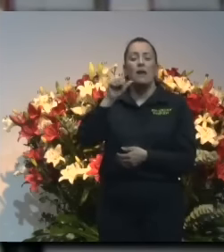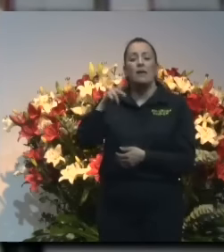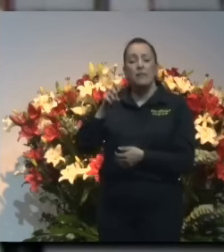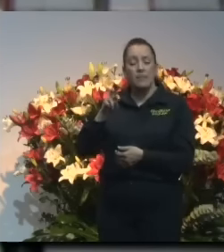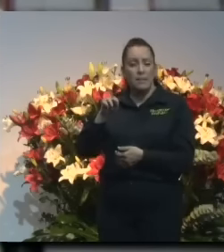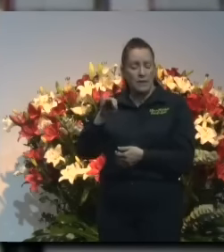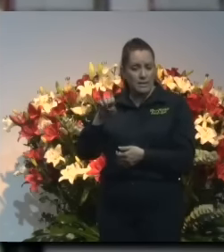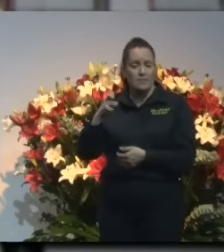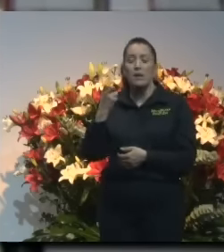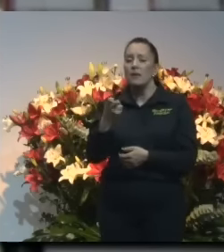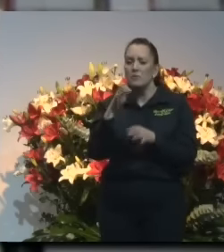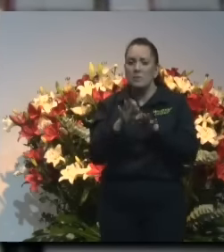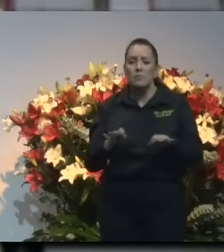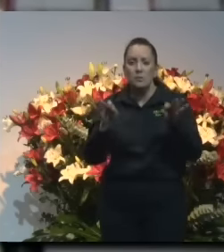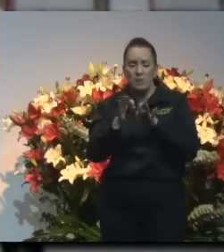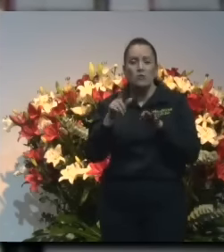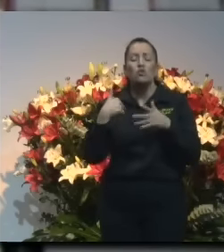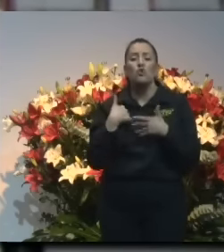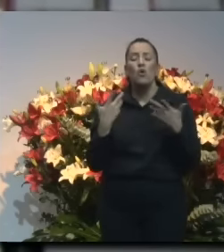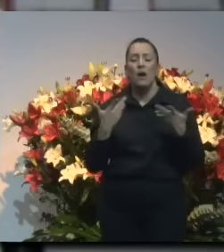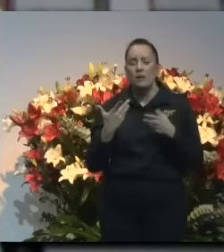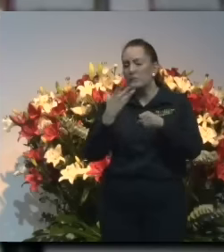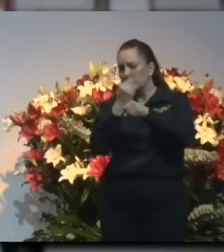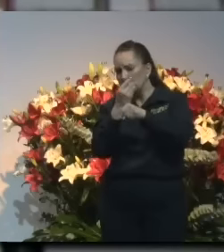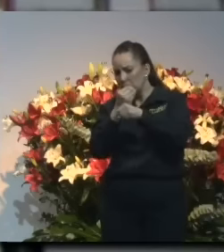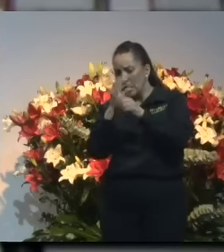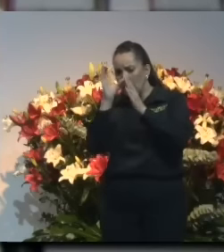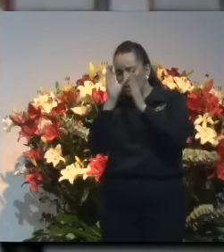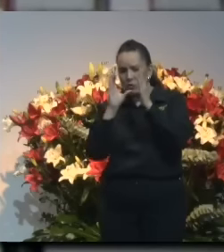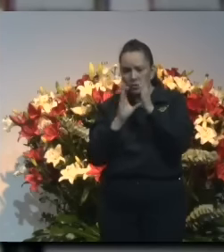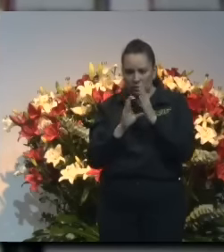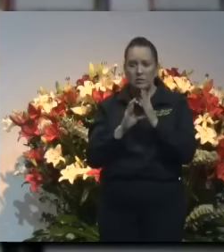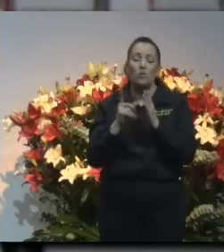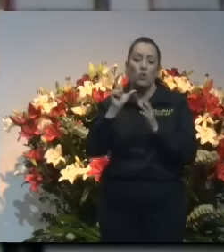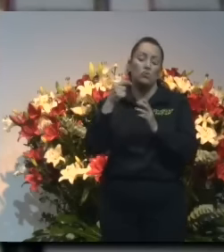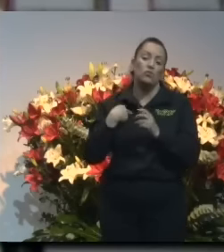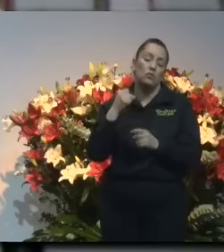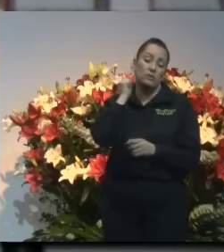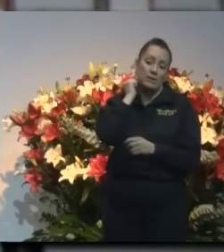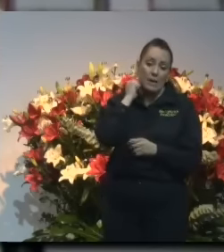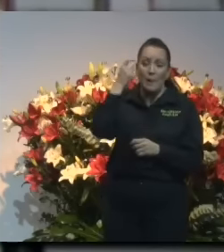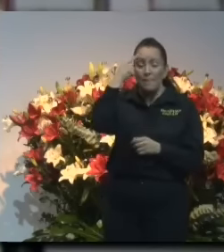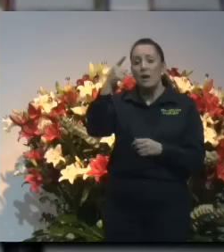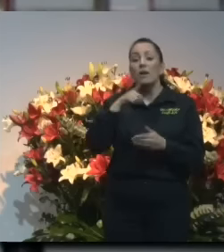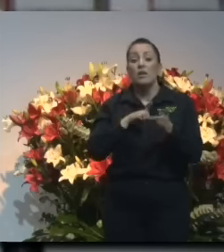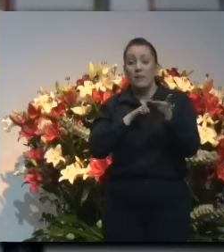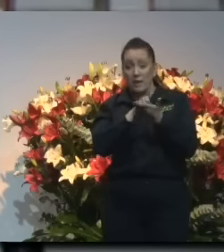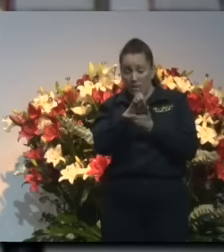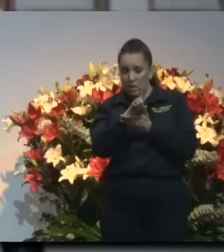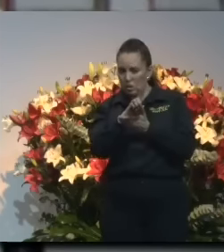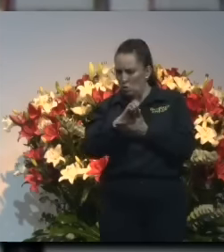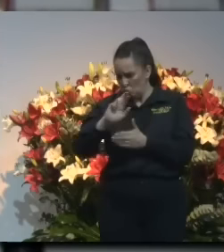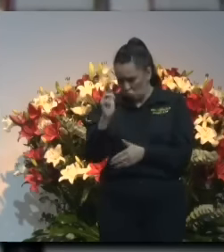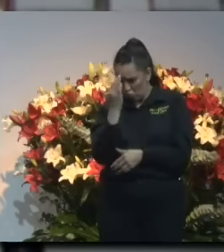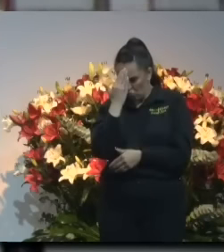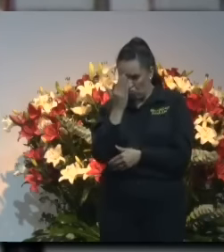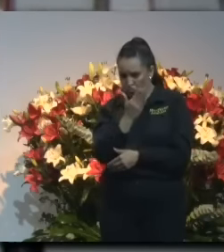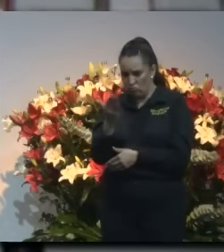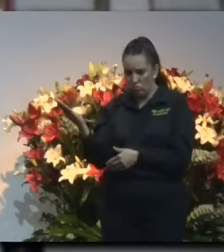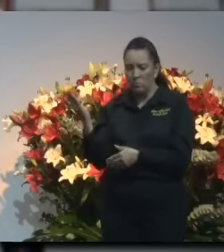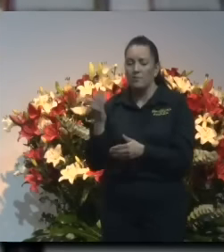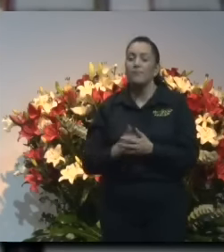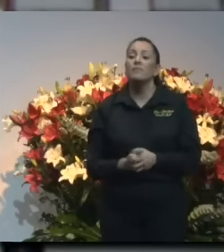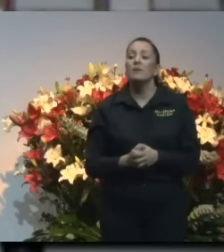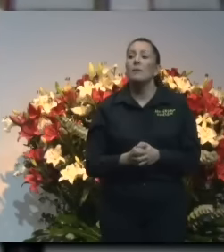una reforma constitucional como senadora para ampliar el reconocimiento de los derechos. Y algo lamentable de este gobierno